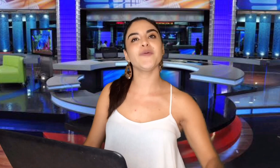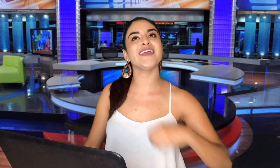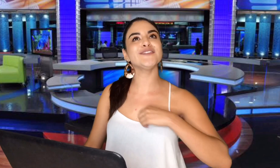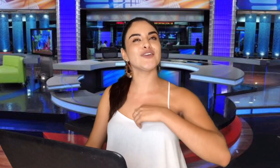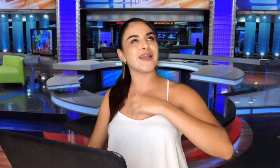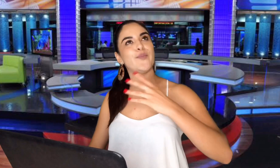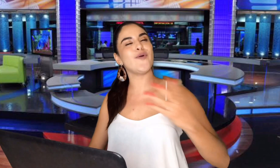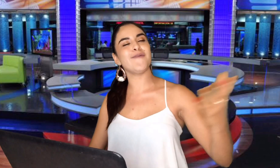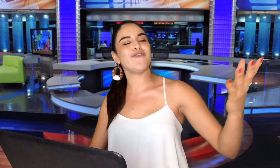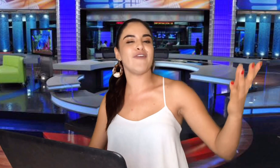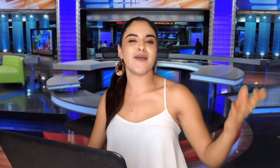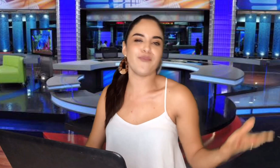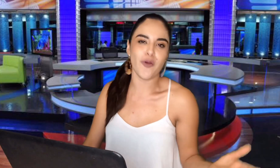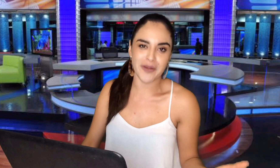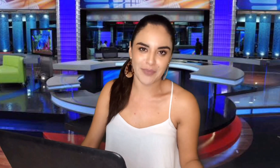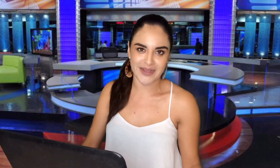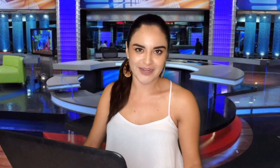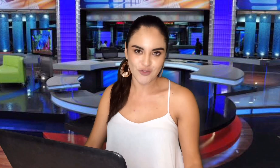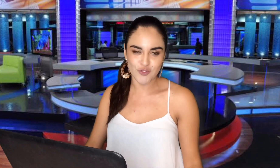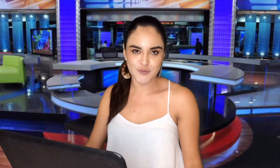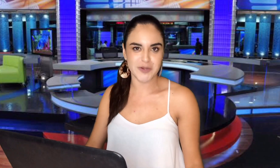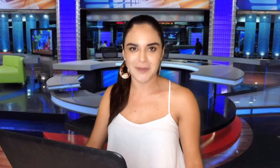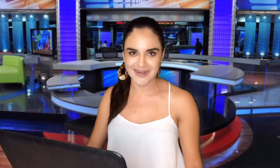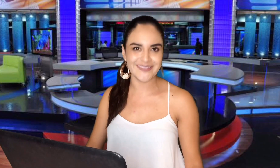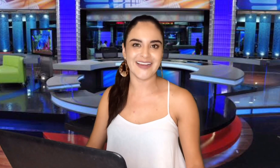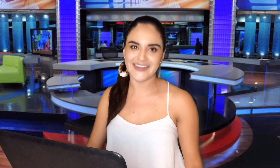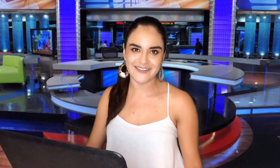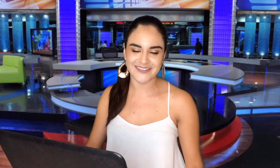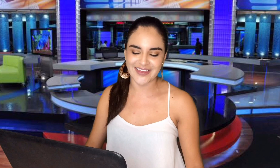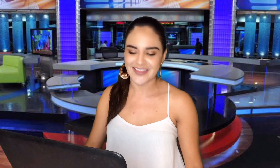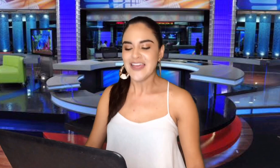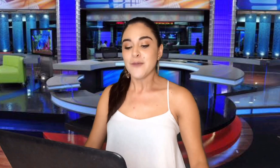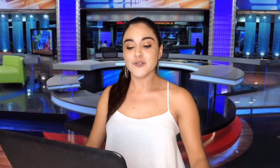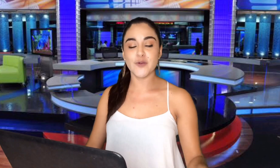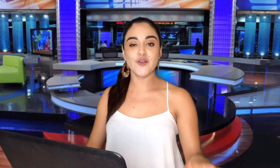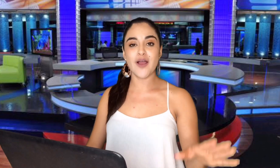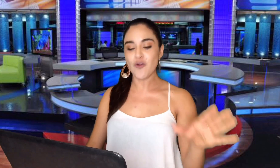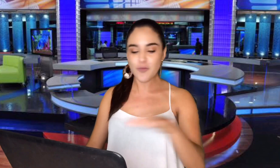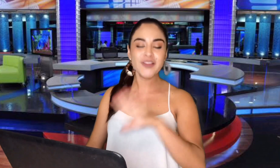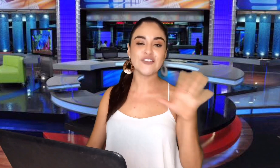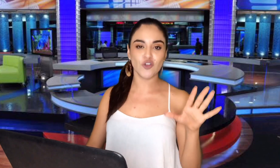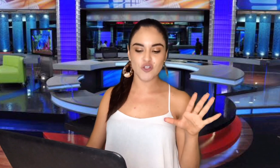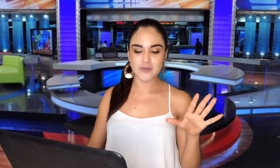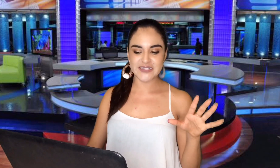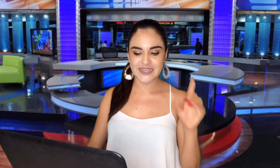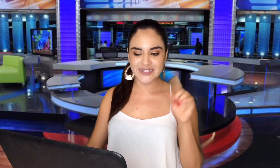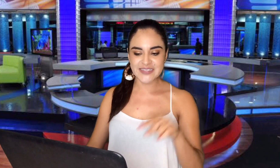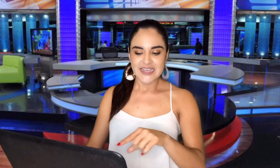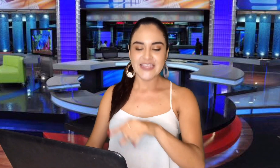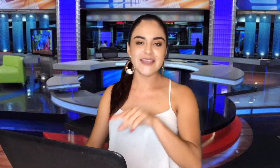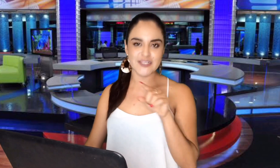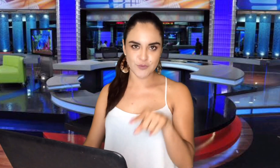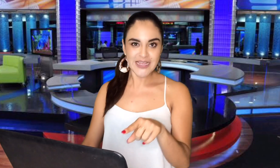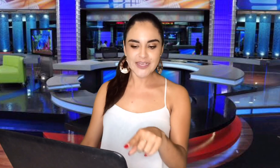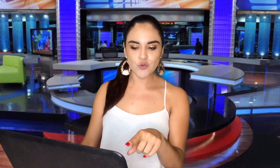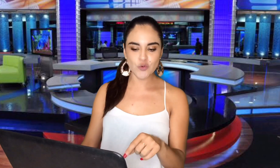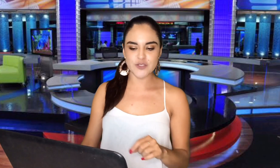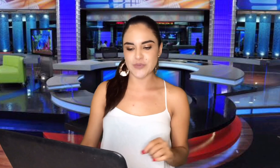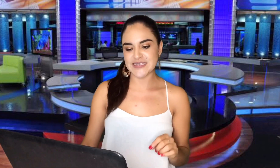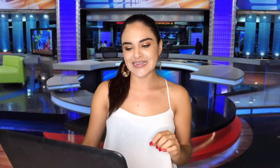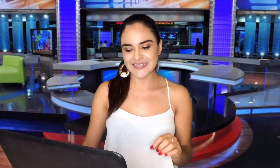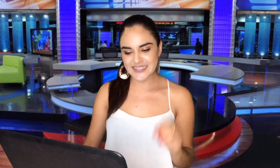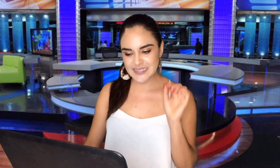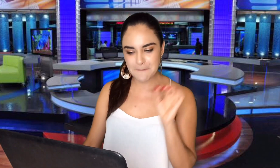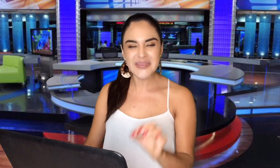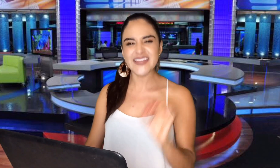promoviendo que el pueblo fuera pobre para que no nos privarán de la libertad pues bueno hubo de todos los mensajes y les voy a leer uno en